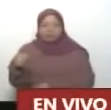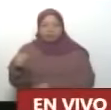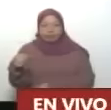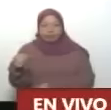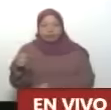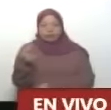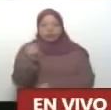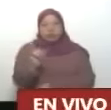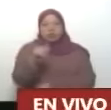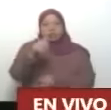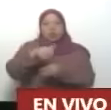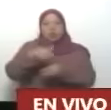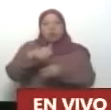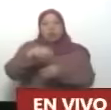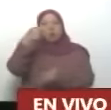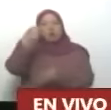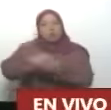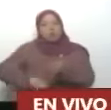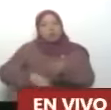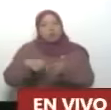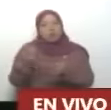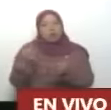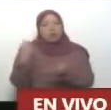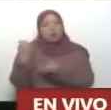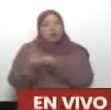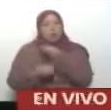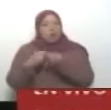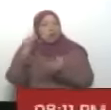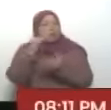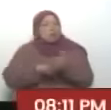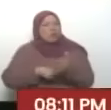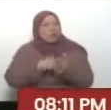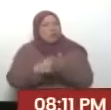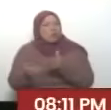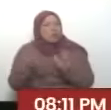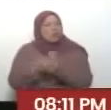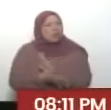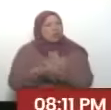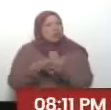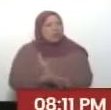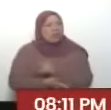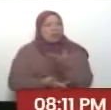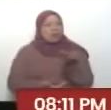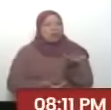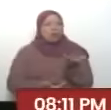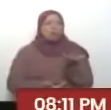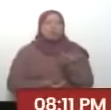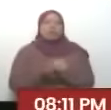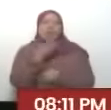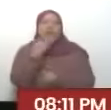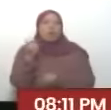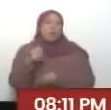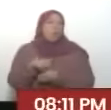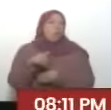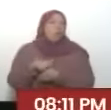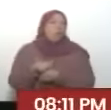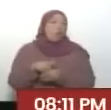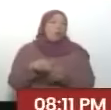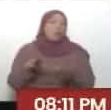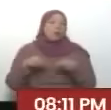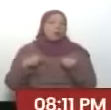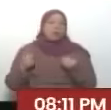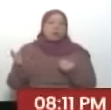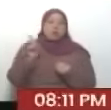Y tuvo unos votos nulos. Yo le pregunté a los rectores, ¿cómo es eso de voto nulo? Dice, bueno, que no votó. Estuvo en la